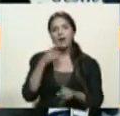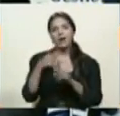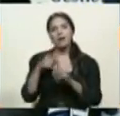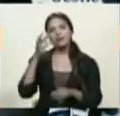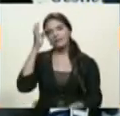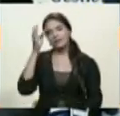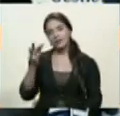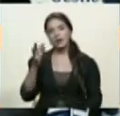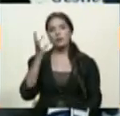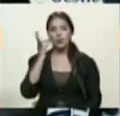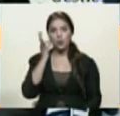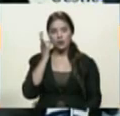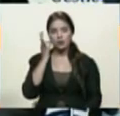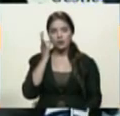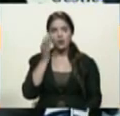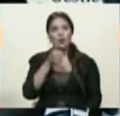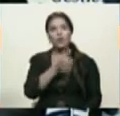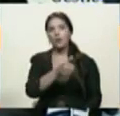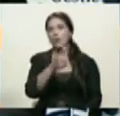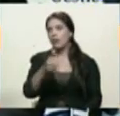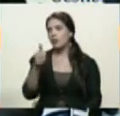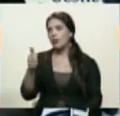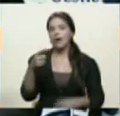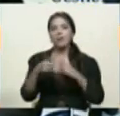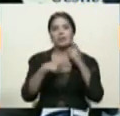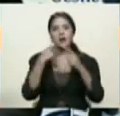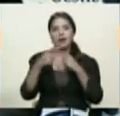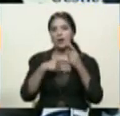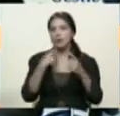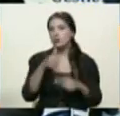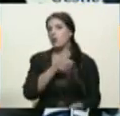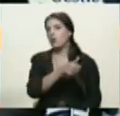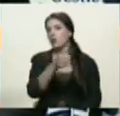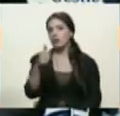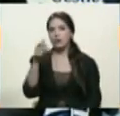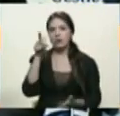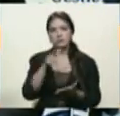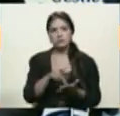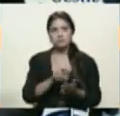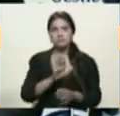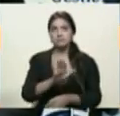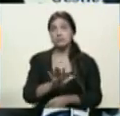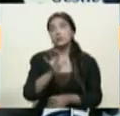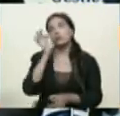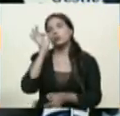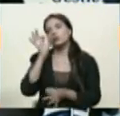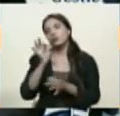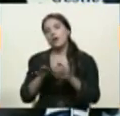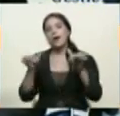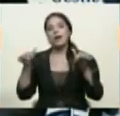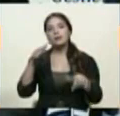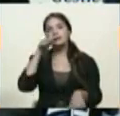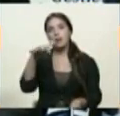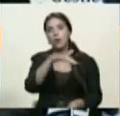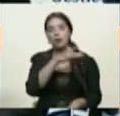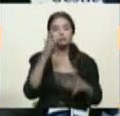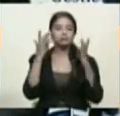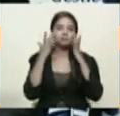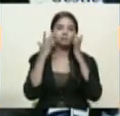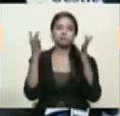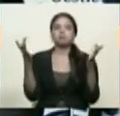la república con cada una de sus declaraciones con cada una de sus actuaciones afortunadamente este pueblo es muy sabio